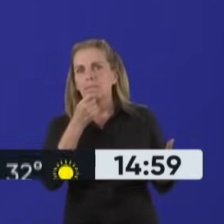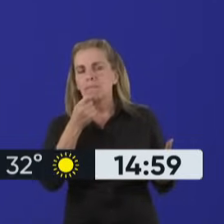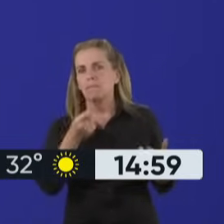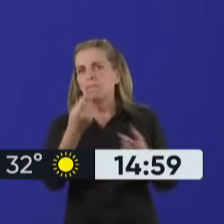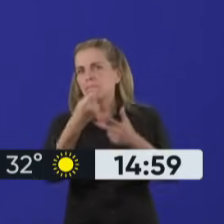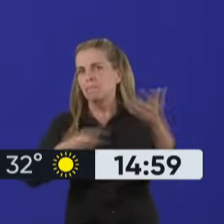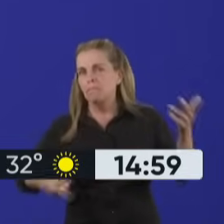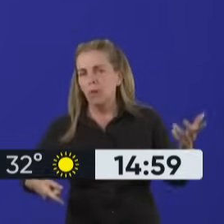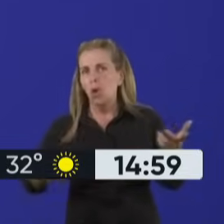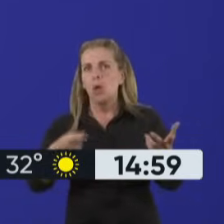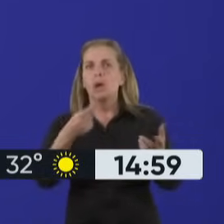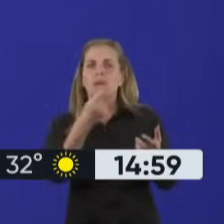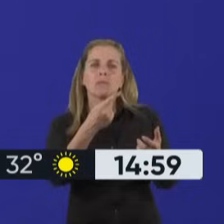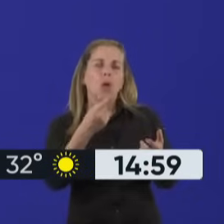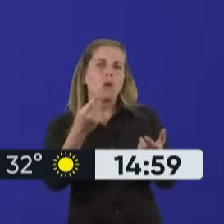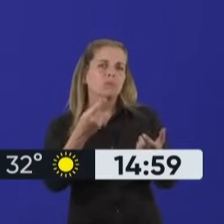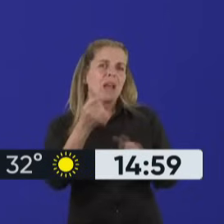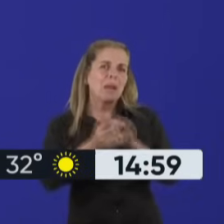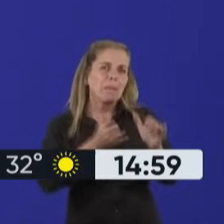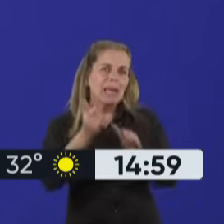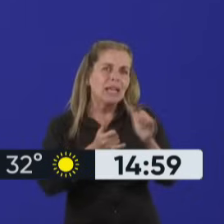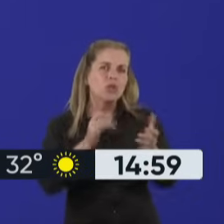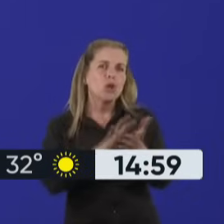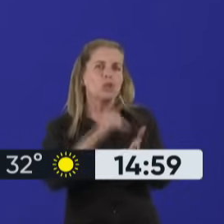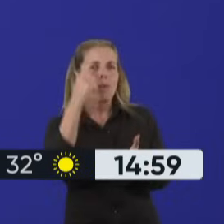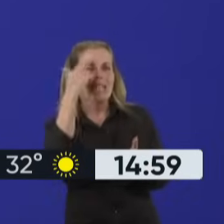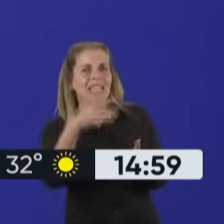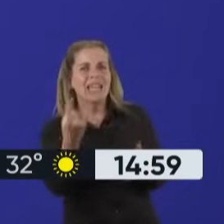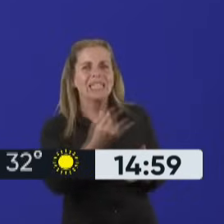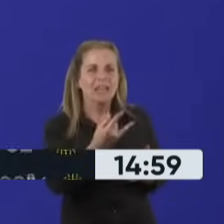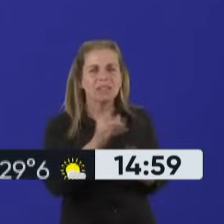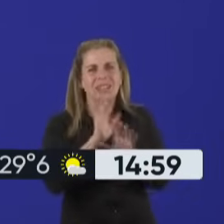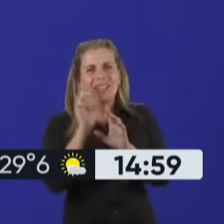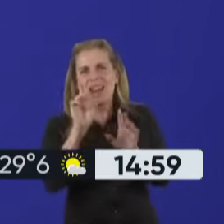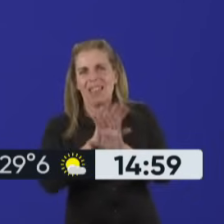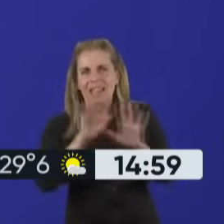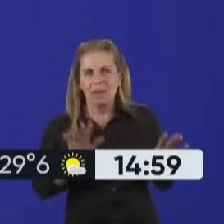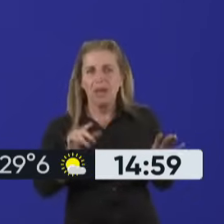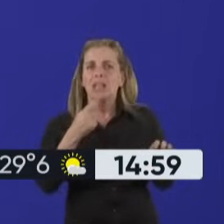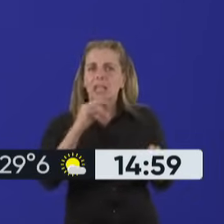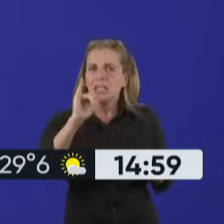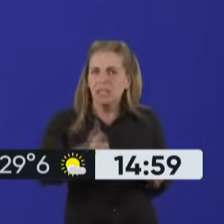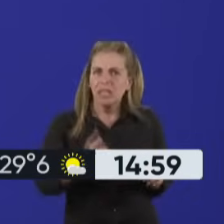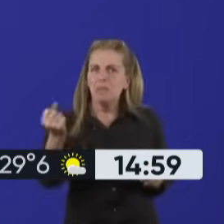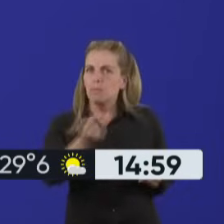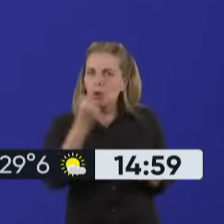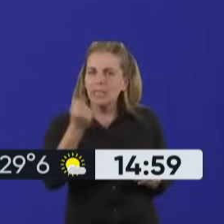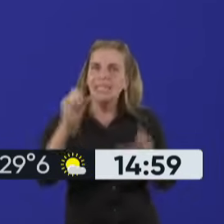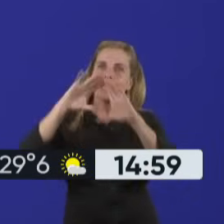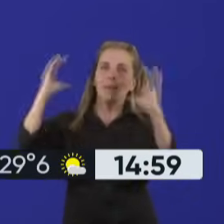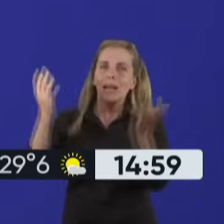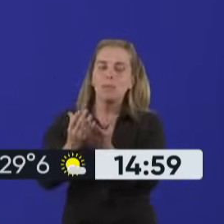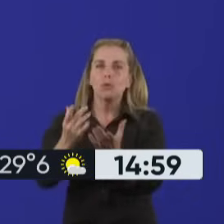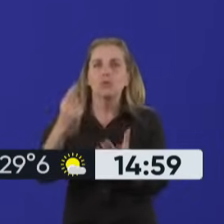distópicos que plantean acerca de la inteligencia artificial y que esto en realidad iba a ser algo maravilloso para el mundo porque iba a implicar